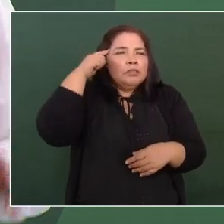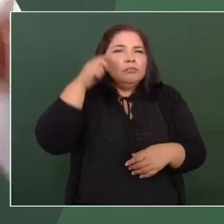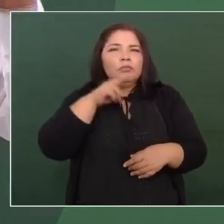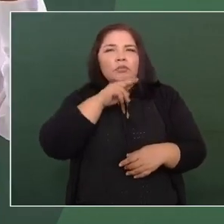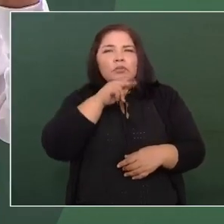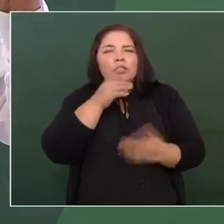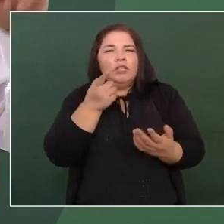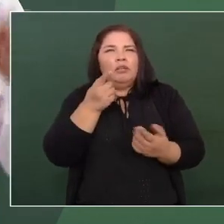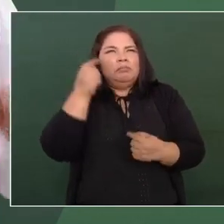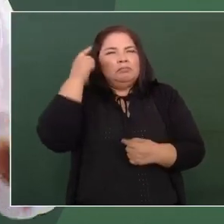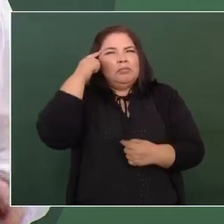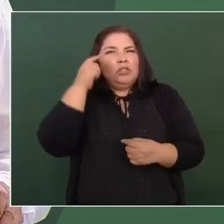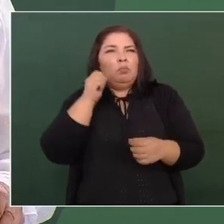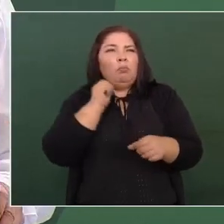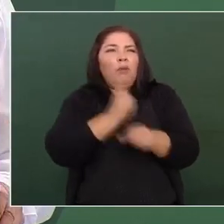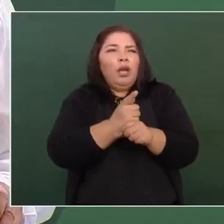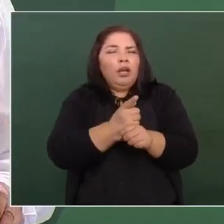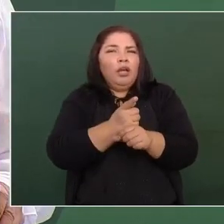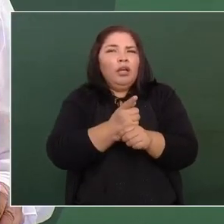¿Qué iba yo a encontrar?